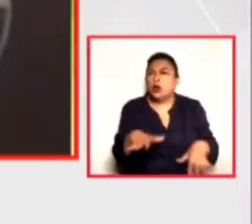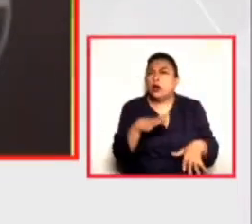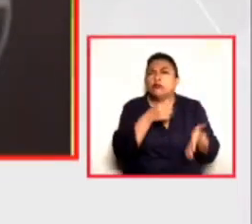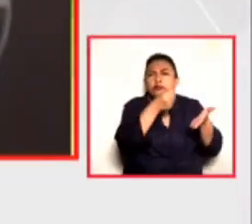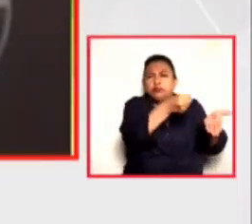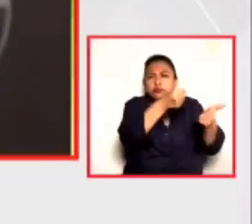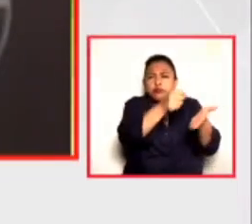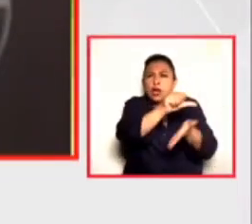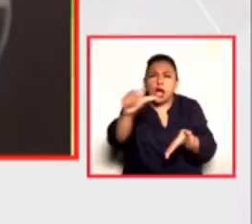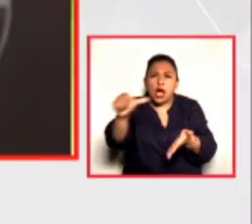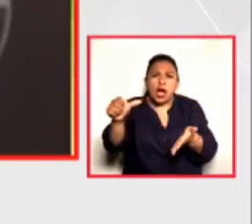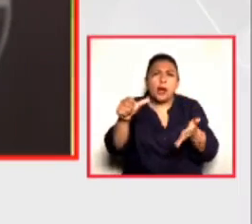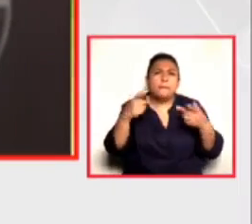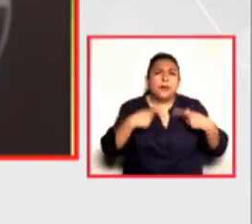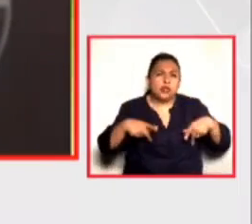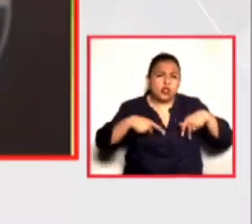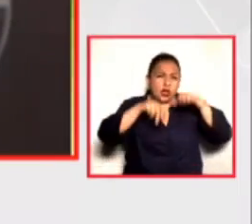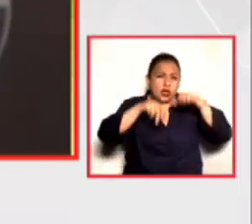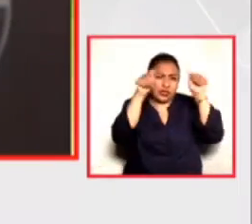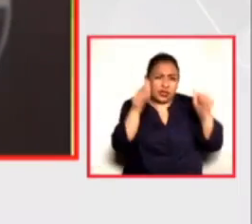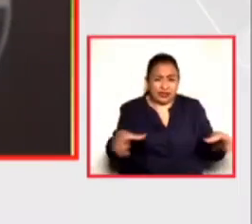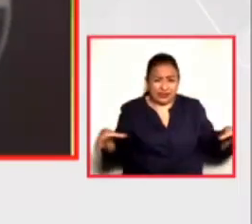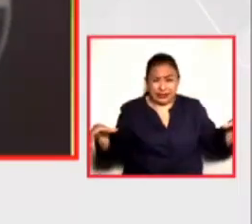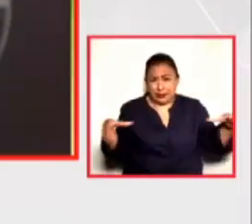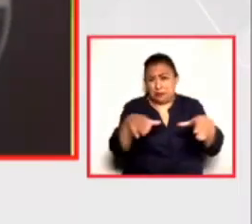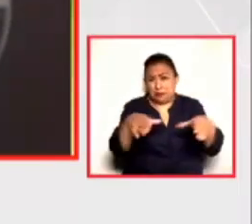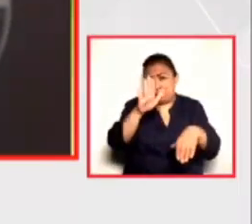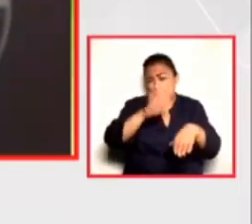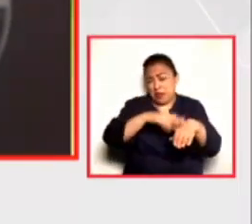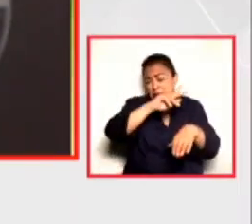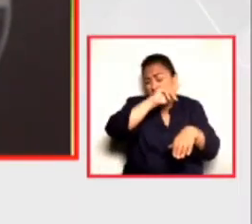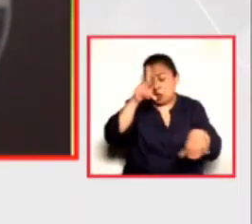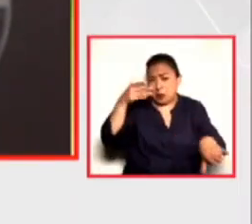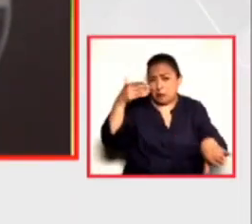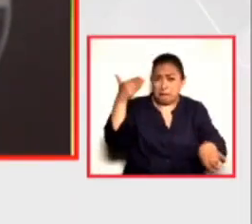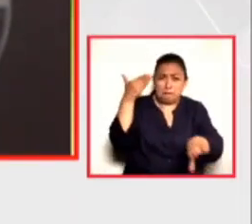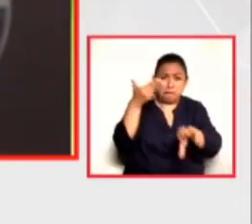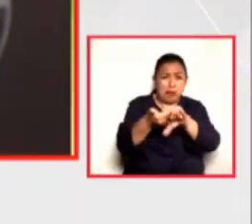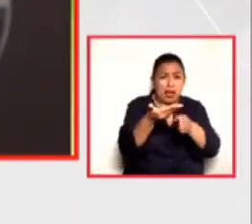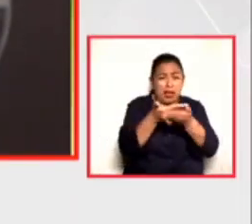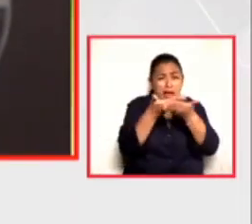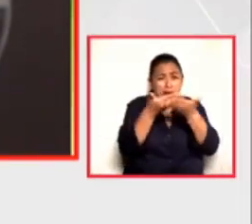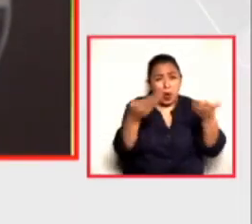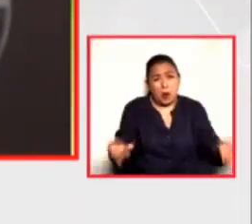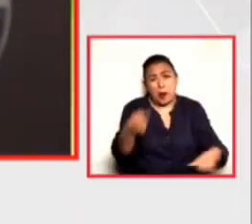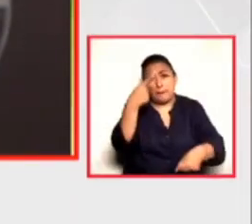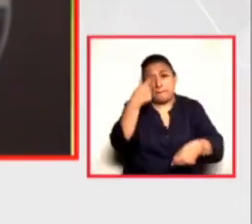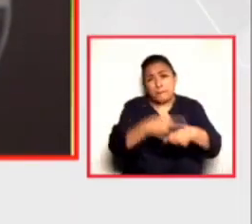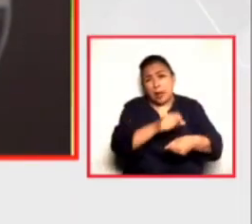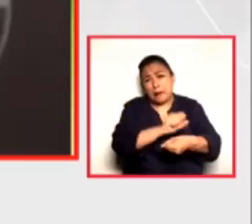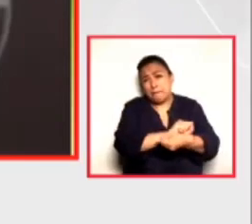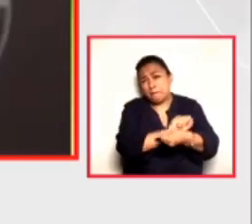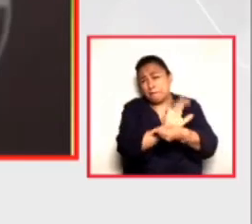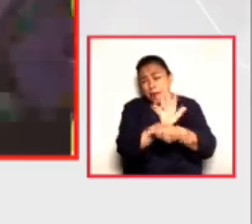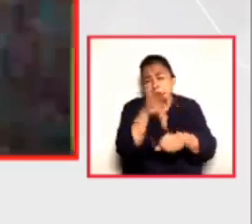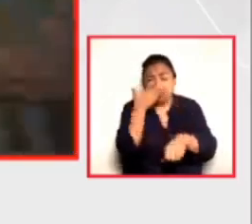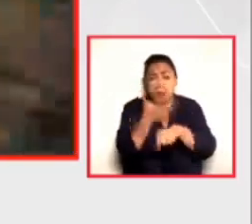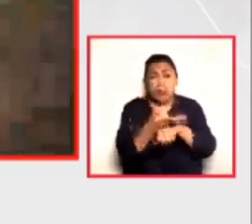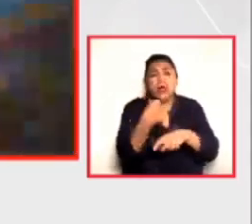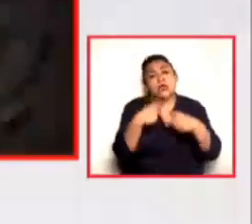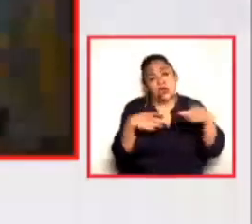donde uno de los sectores más afectados en este momento por la pandemia COVID, sin duda es el gremio